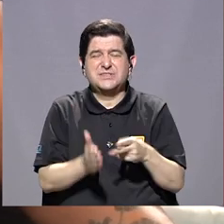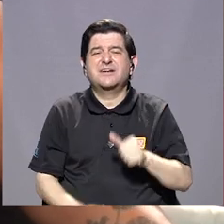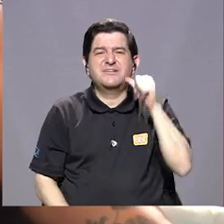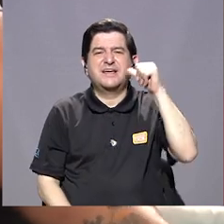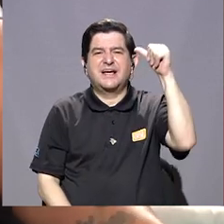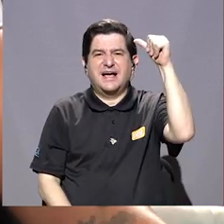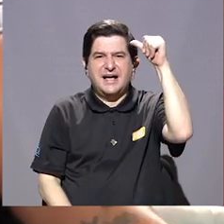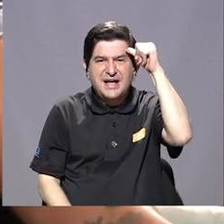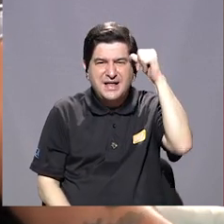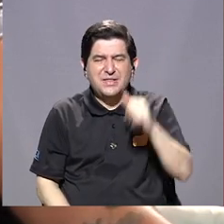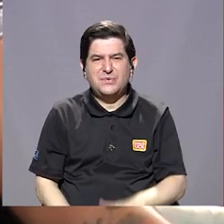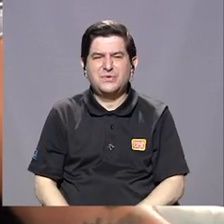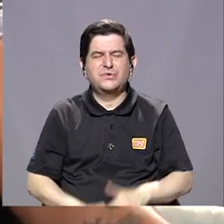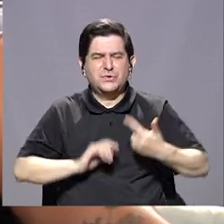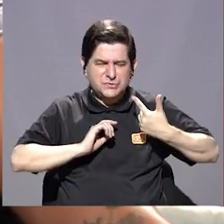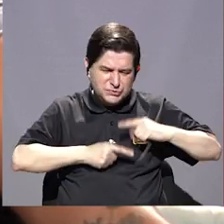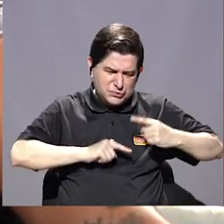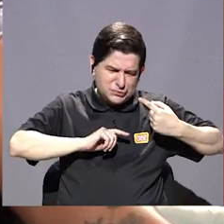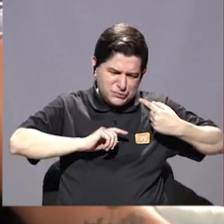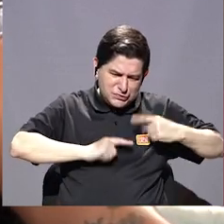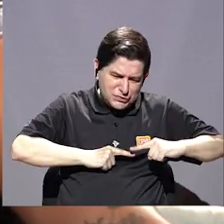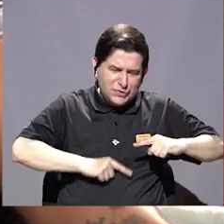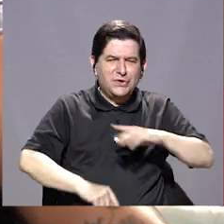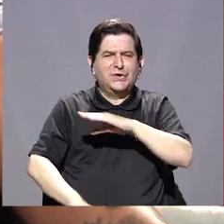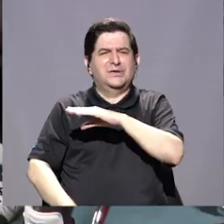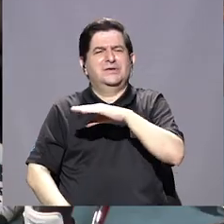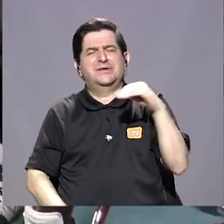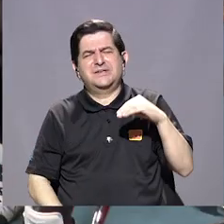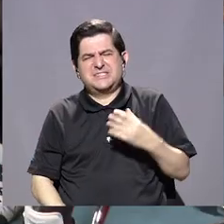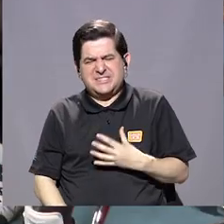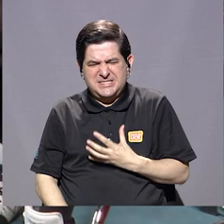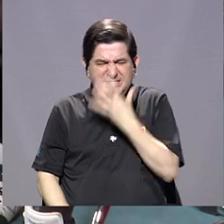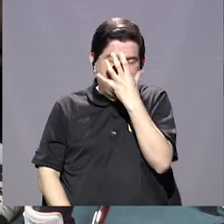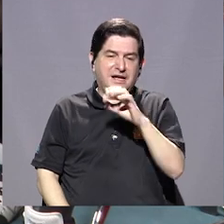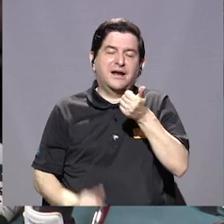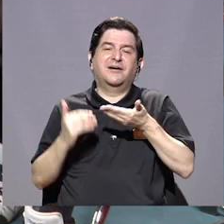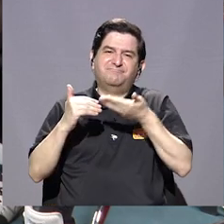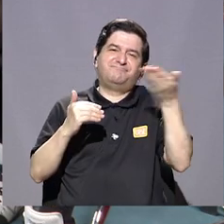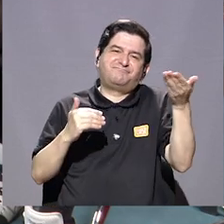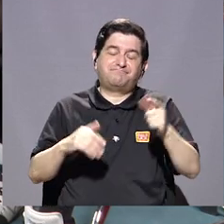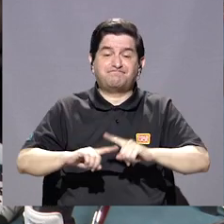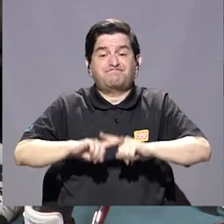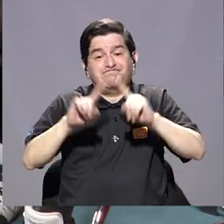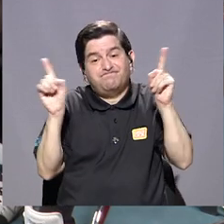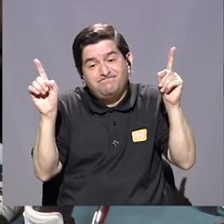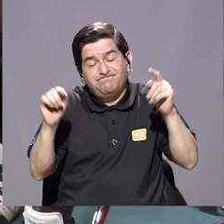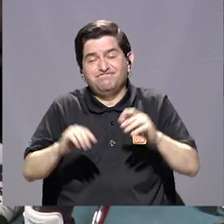adultos llenos de dolor y llenos de ira y un montón de cosas, ¿verdad? Pero